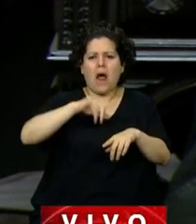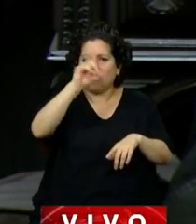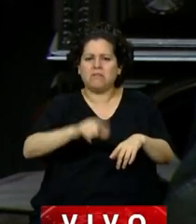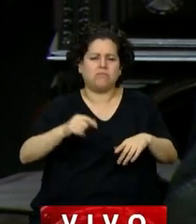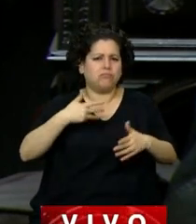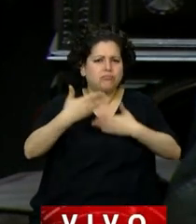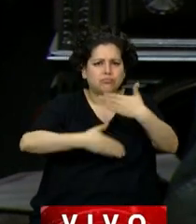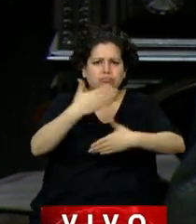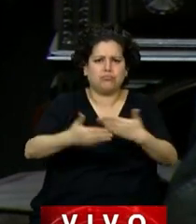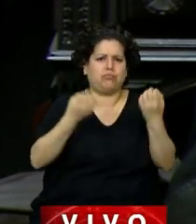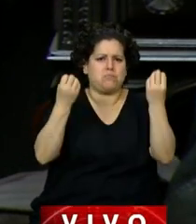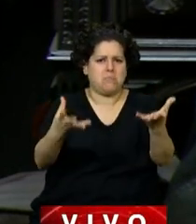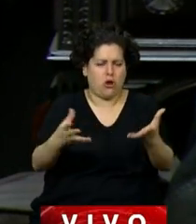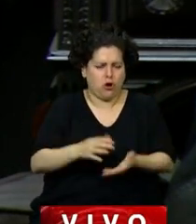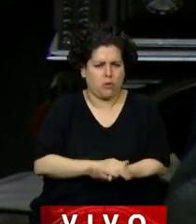país.